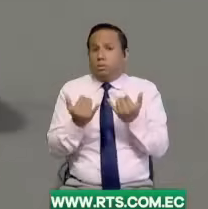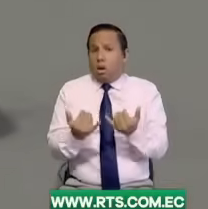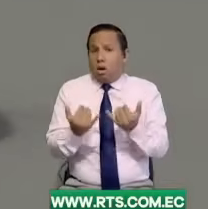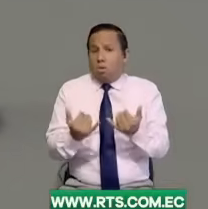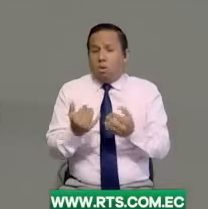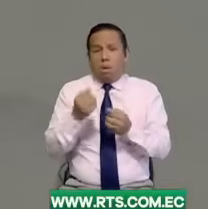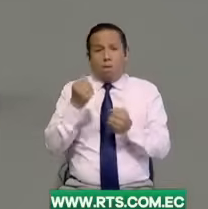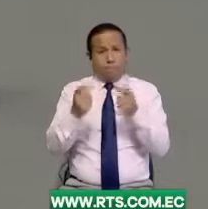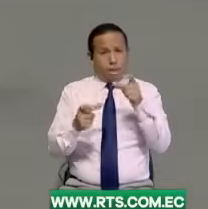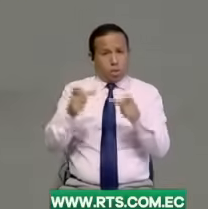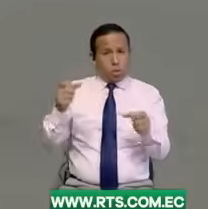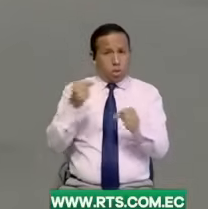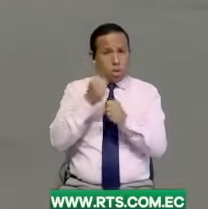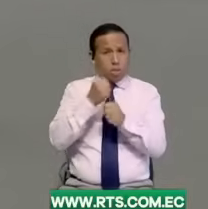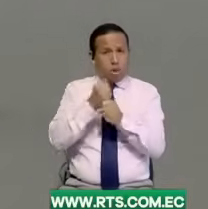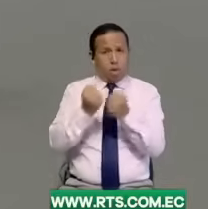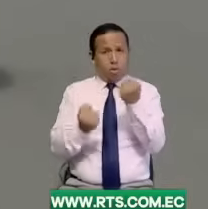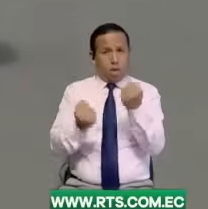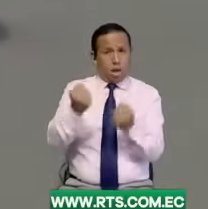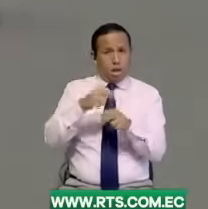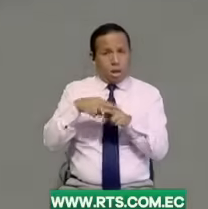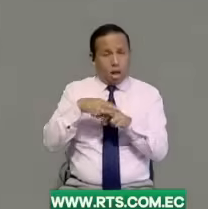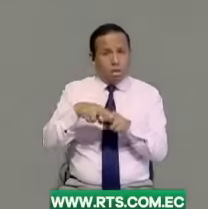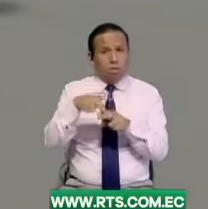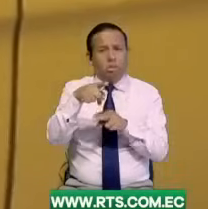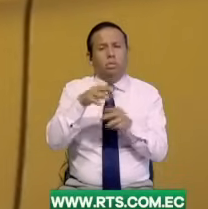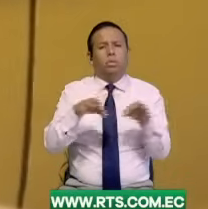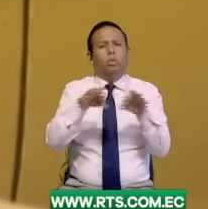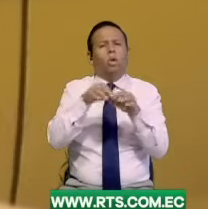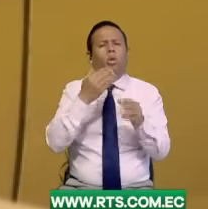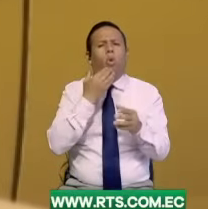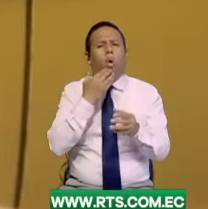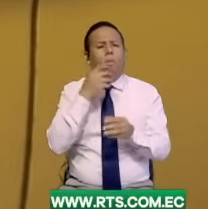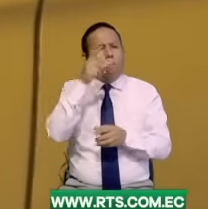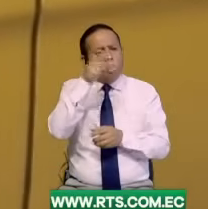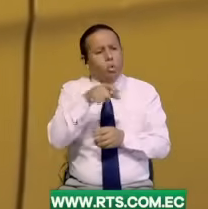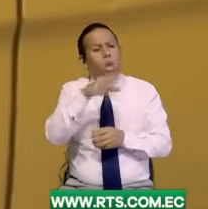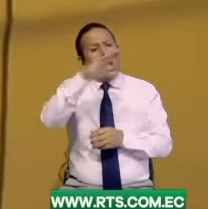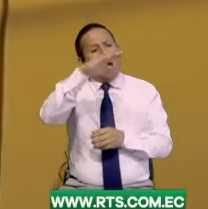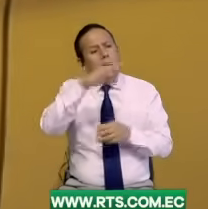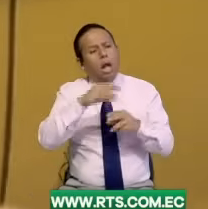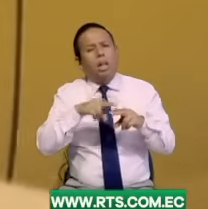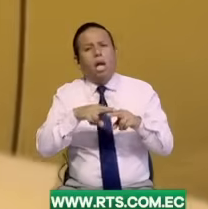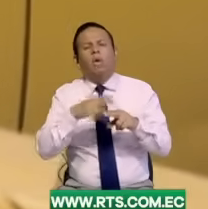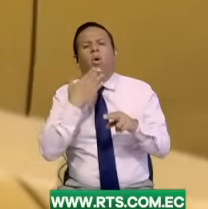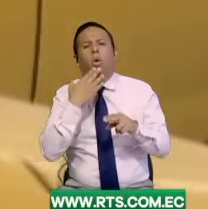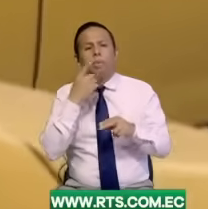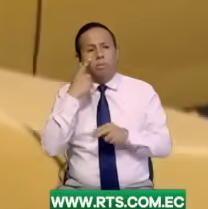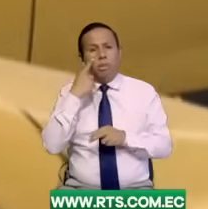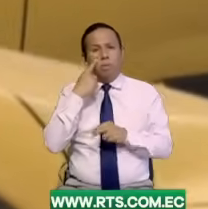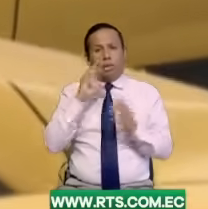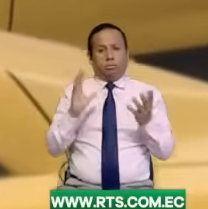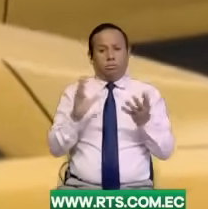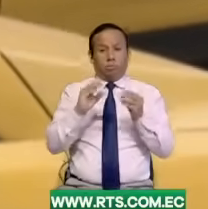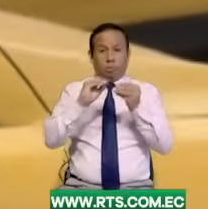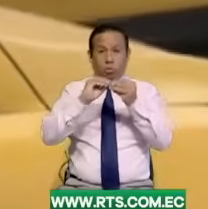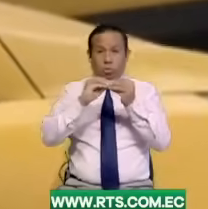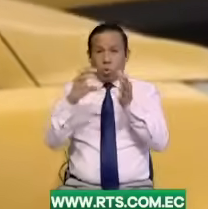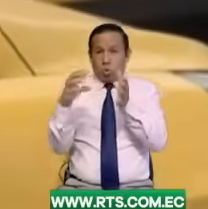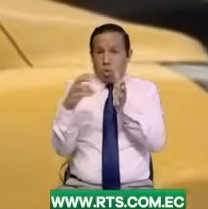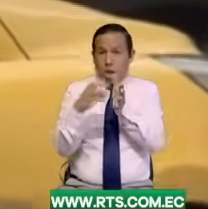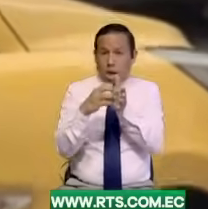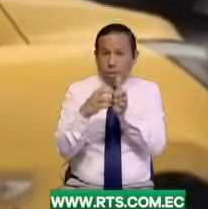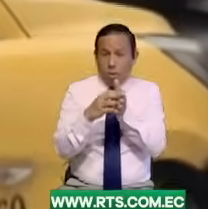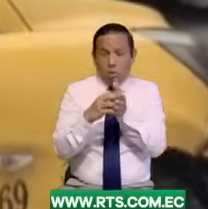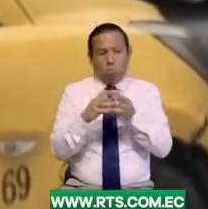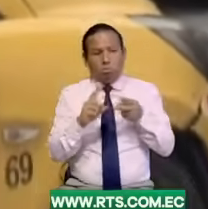las seguridades que deben tener los usuarios al momento de tomar un taxi regularizado. Identificar los respectivos sellos de habilitación, revisar